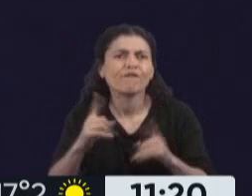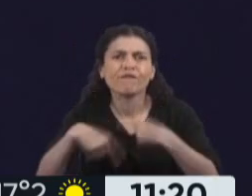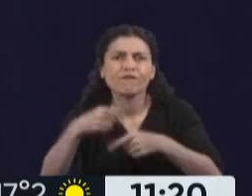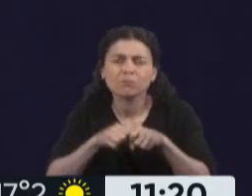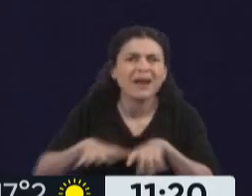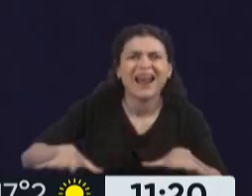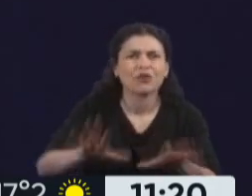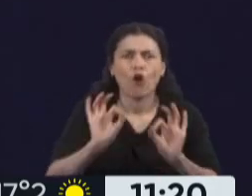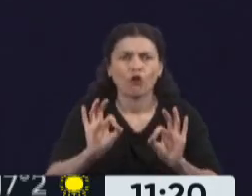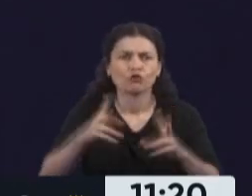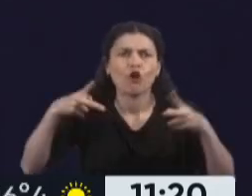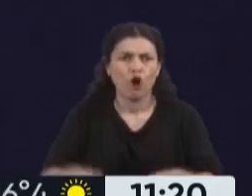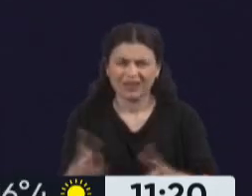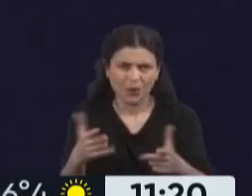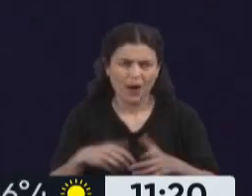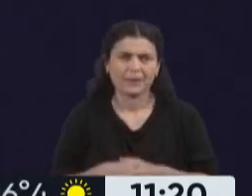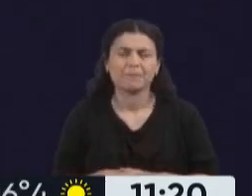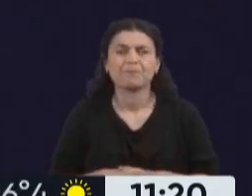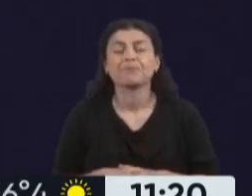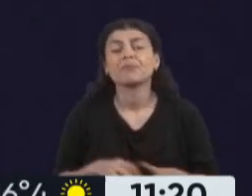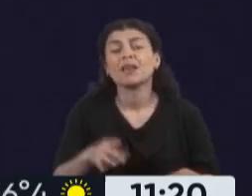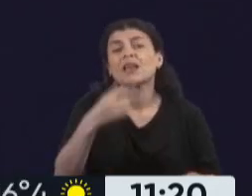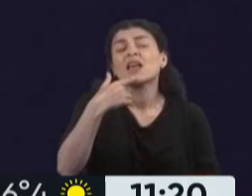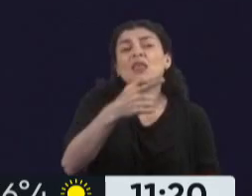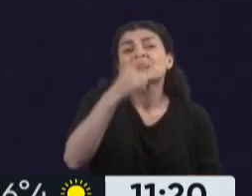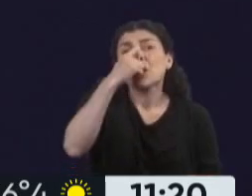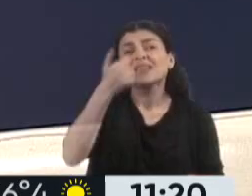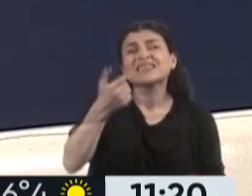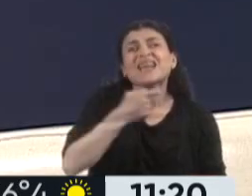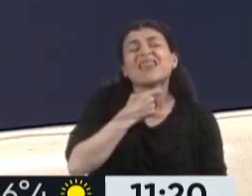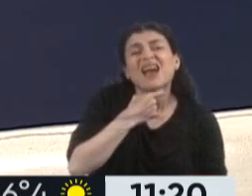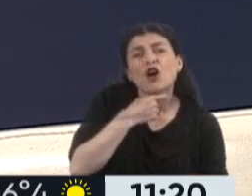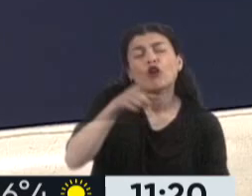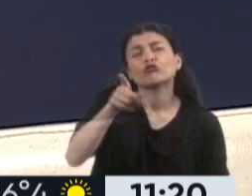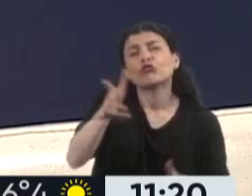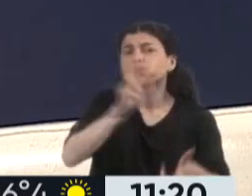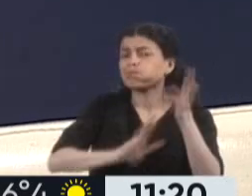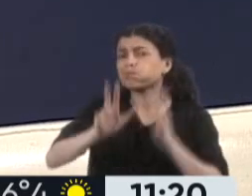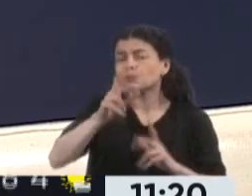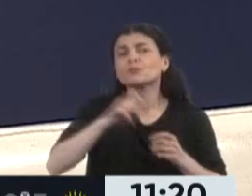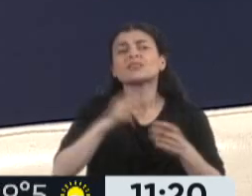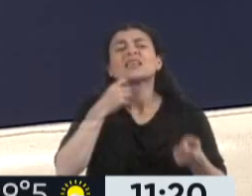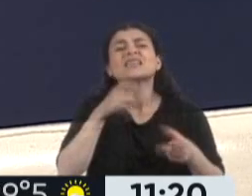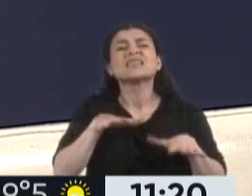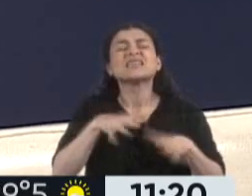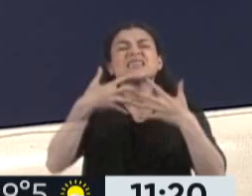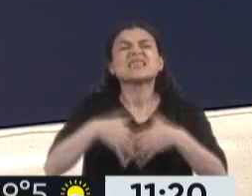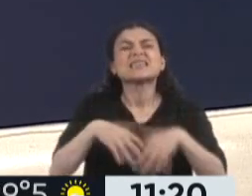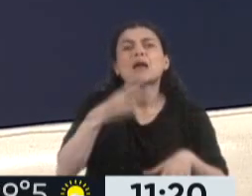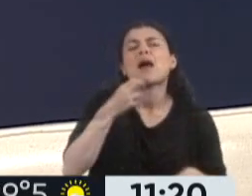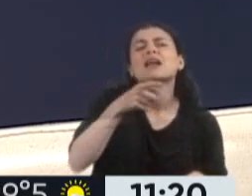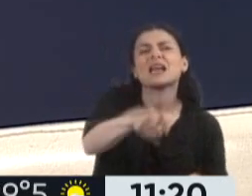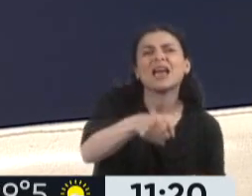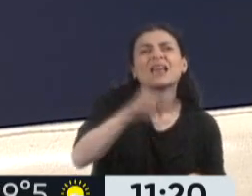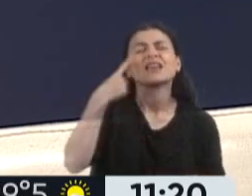que el 26 de agosto nos dijo Sí. que el mercado energético, el sistema interconectado argentino, estaba desordenado y le costó